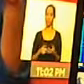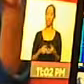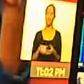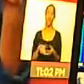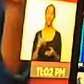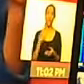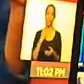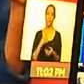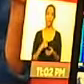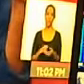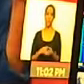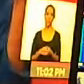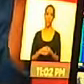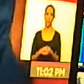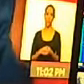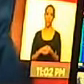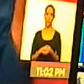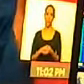decir que estaba